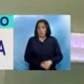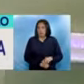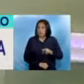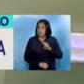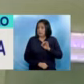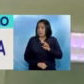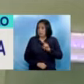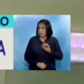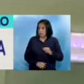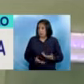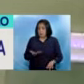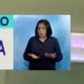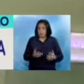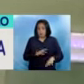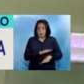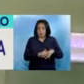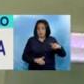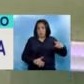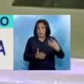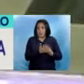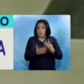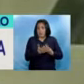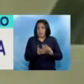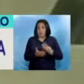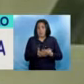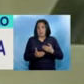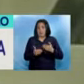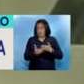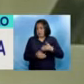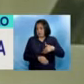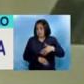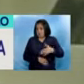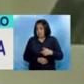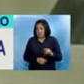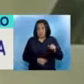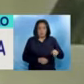Nandito podría abandonar la prisión en los próximos días, a